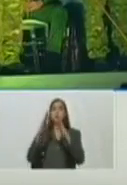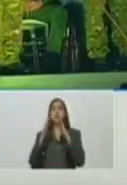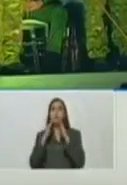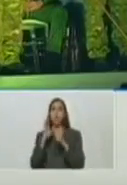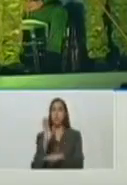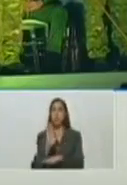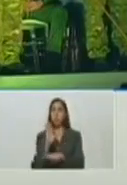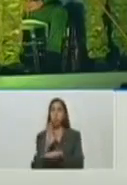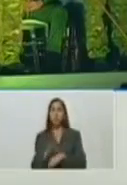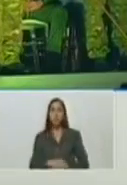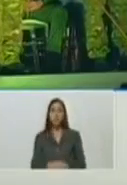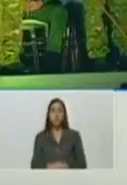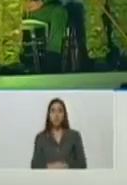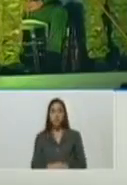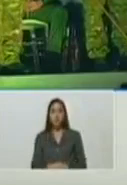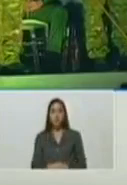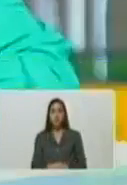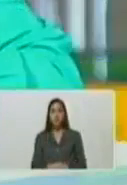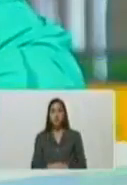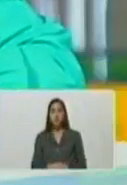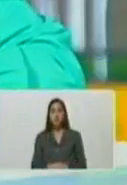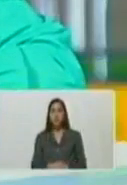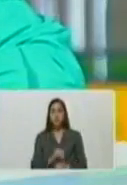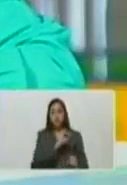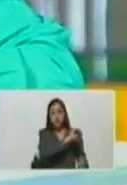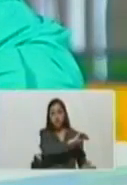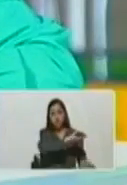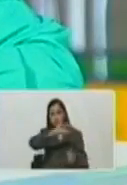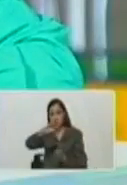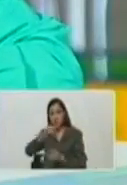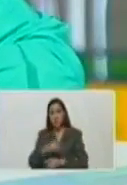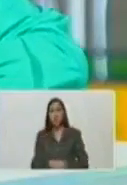proteja. Y nos vamos del oriente del país